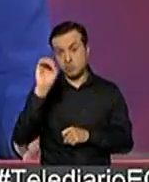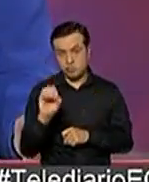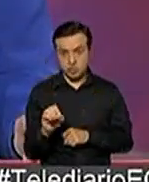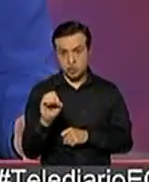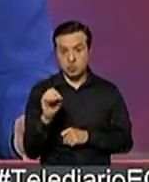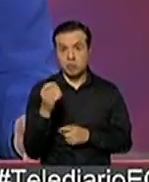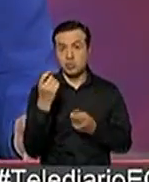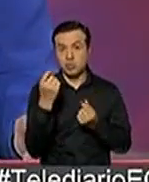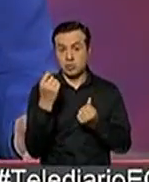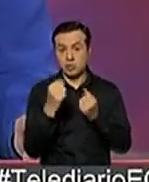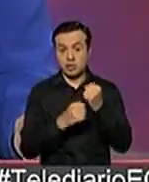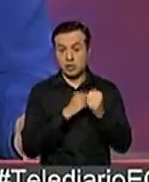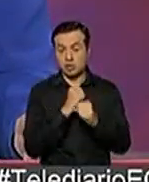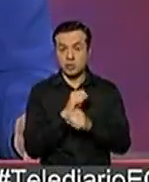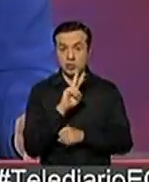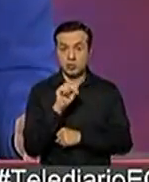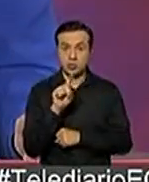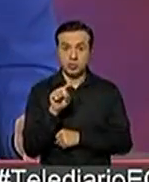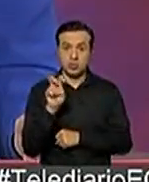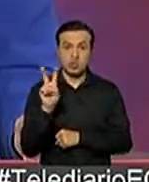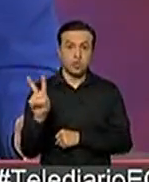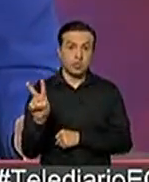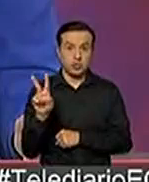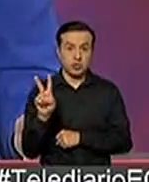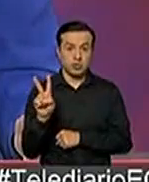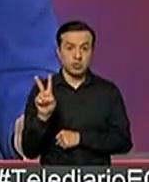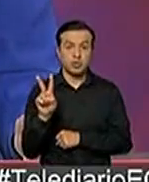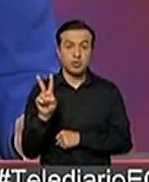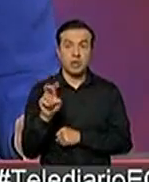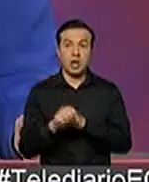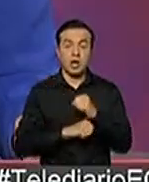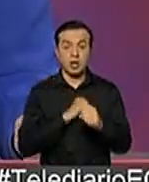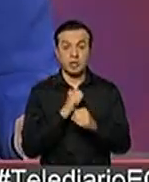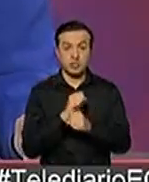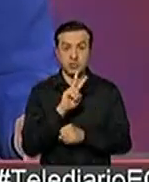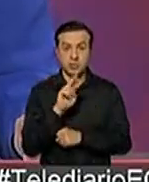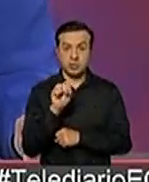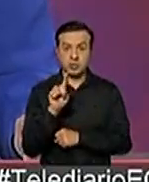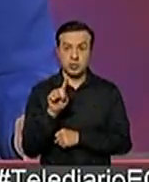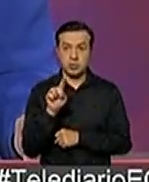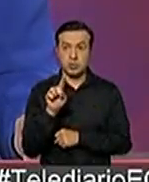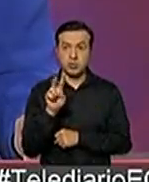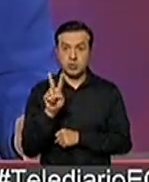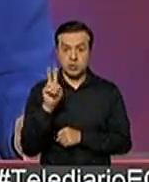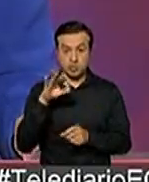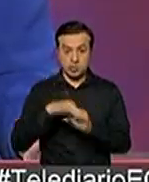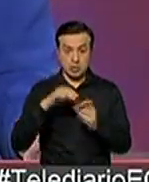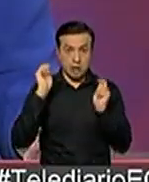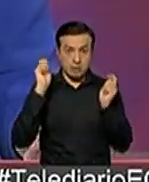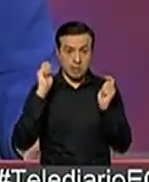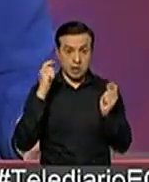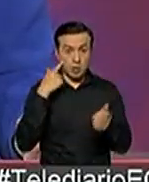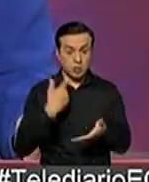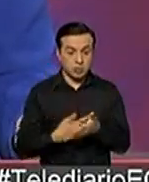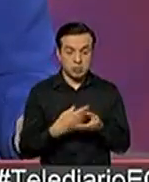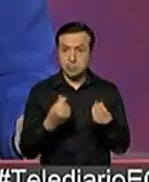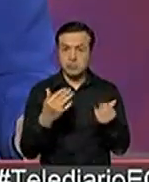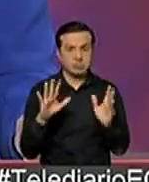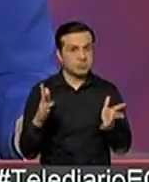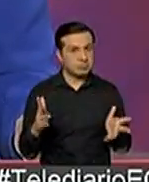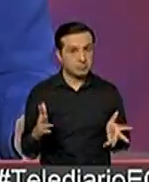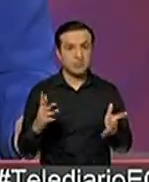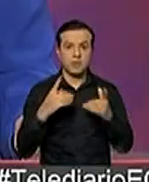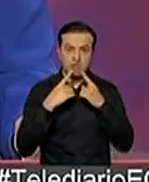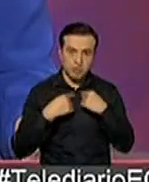de la campaña del 2012 del movimiento Alianza País no tiene respaldo, según el consejero del órgano electoral, Luis Verde Soto. En primera impresión informó